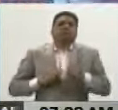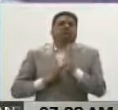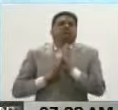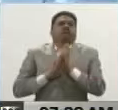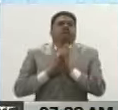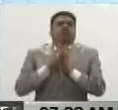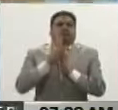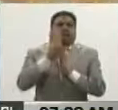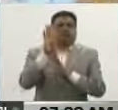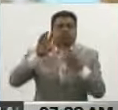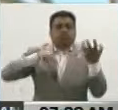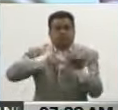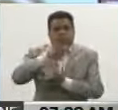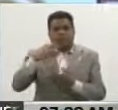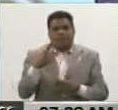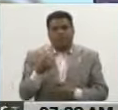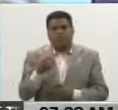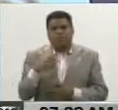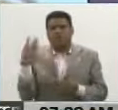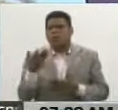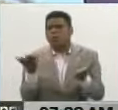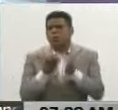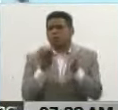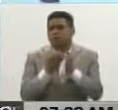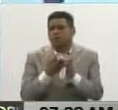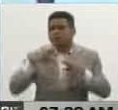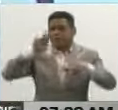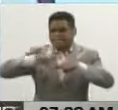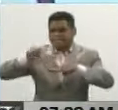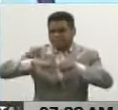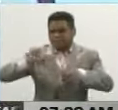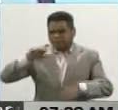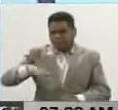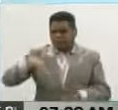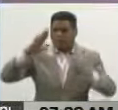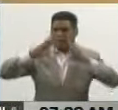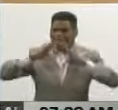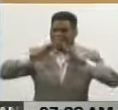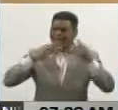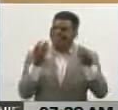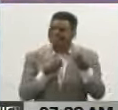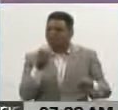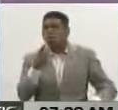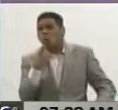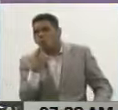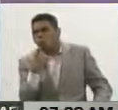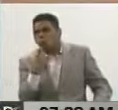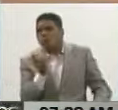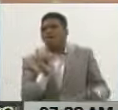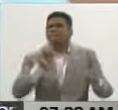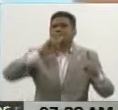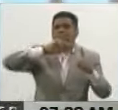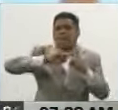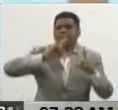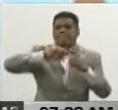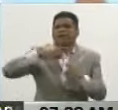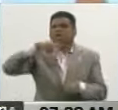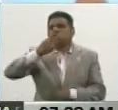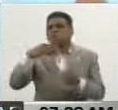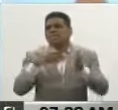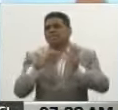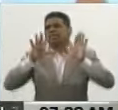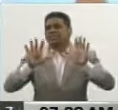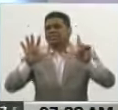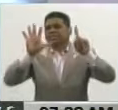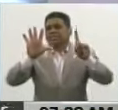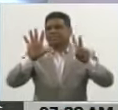guerra económica? ¿Cómo se prepara el sector estudiantil para los más pequeños de la casa para, digamos, sumarse a un 2017 completamente distinto a lo